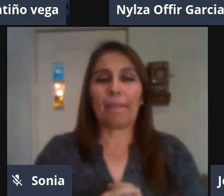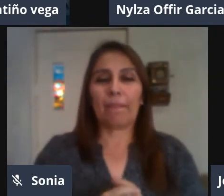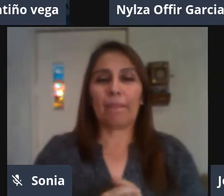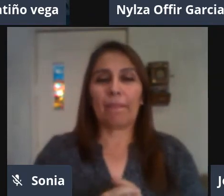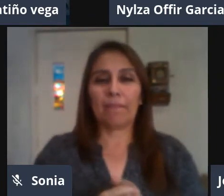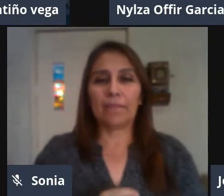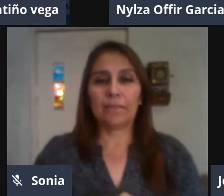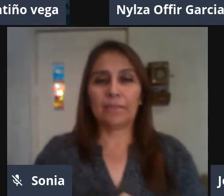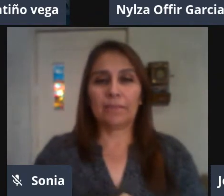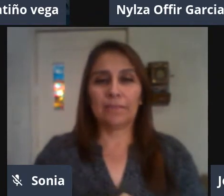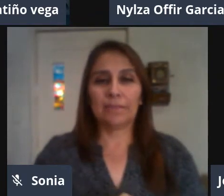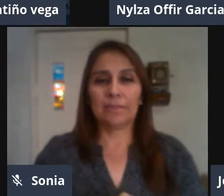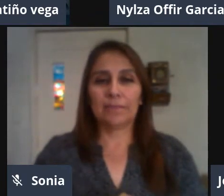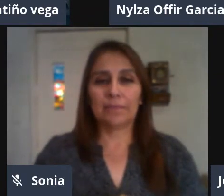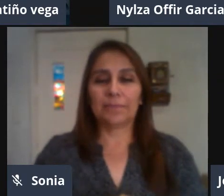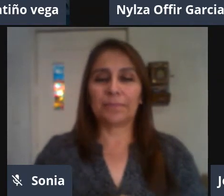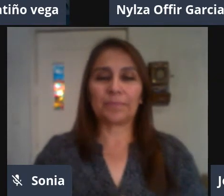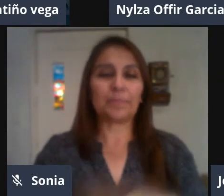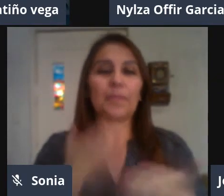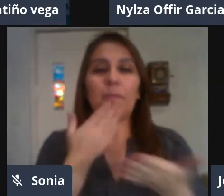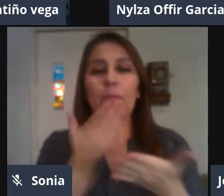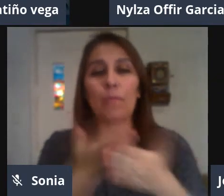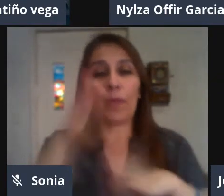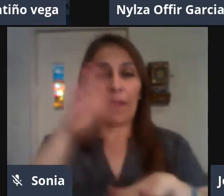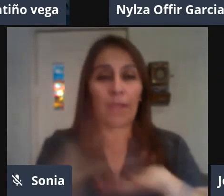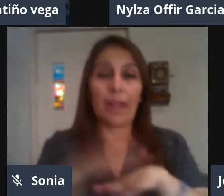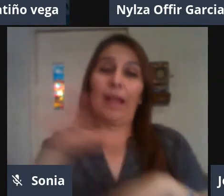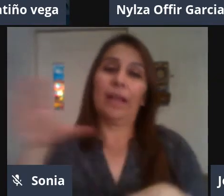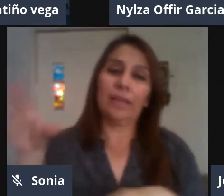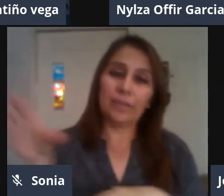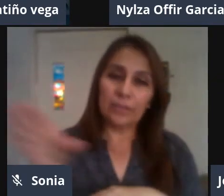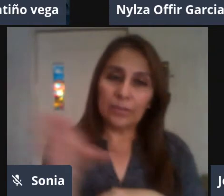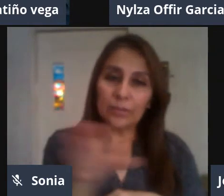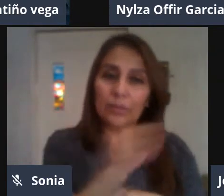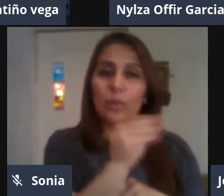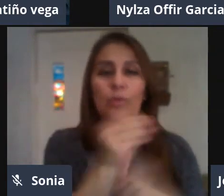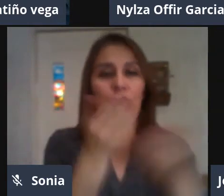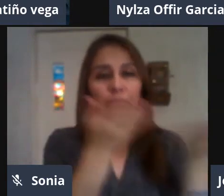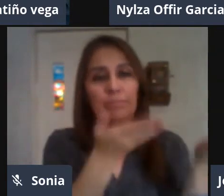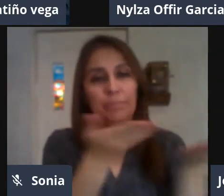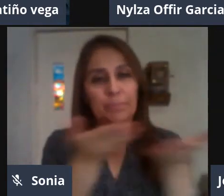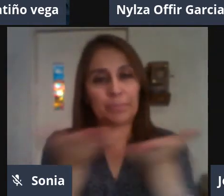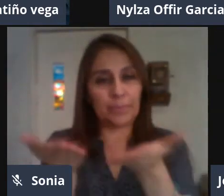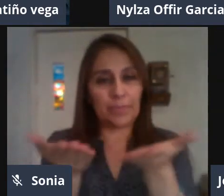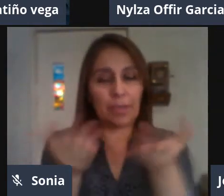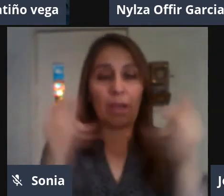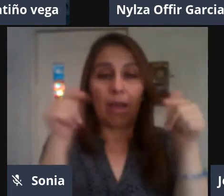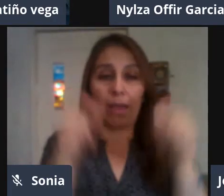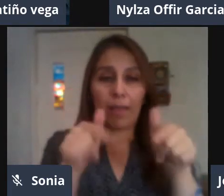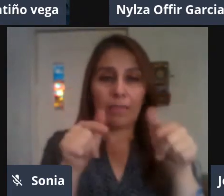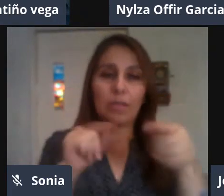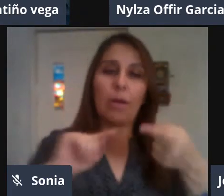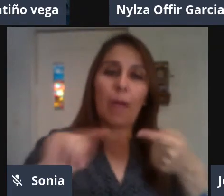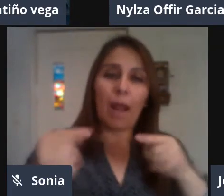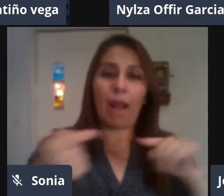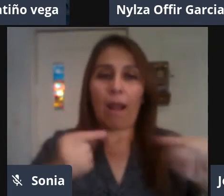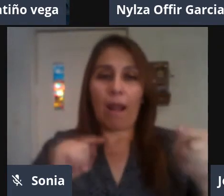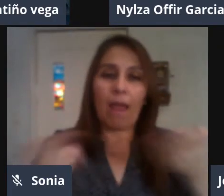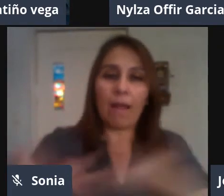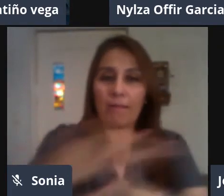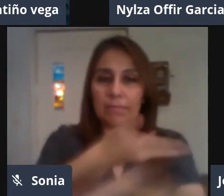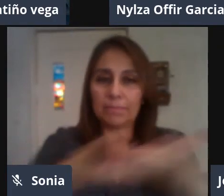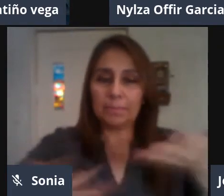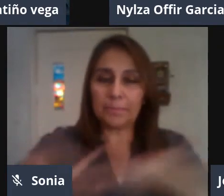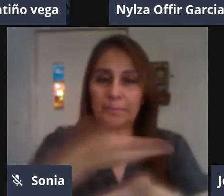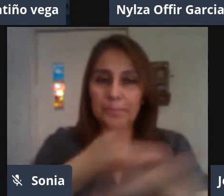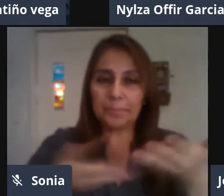bueno muy buenas tardes para todos bienvenidos este va a ser nuestro conversatorio sobre la